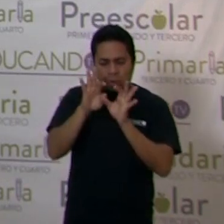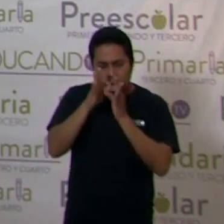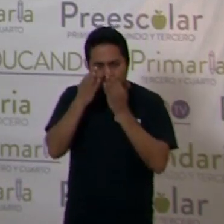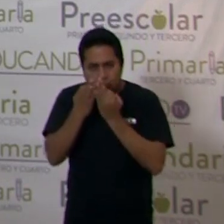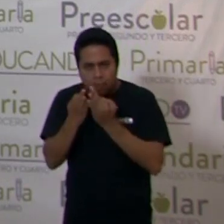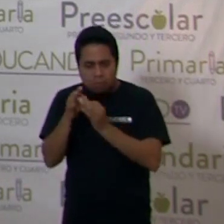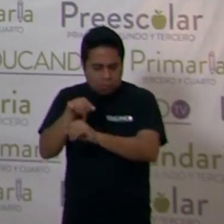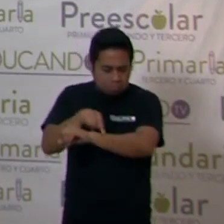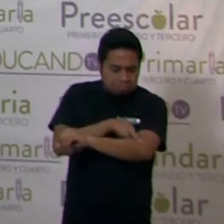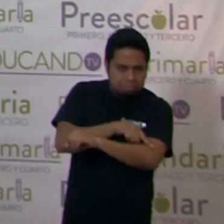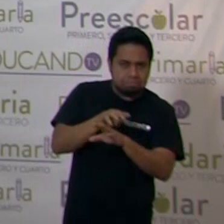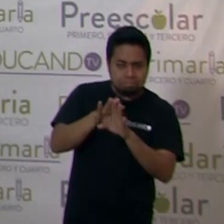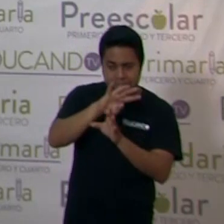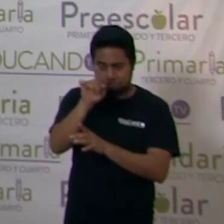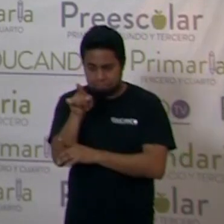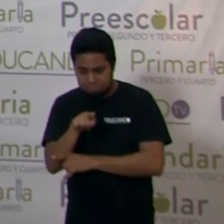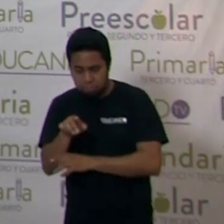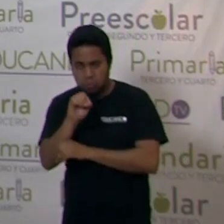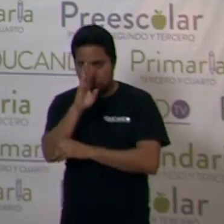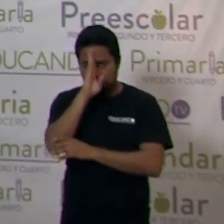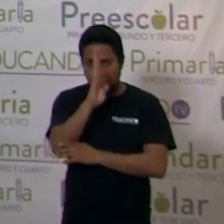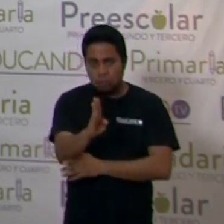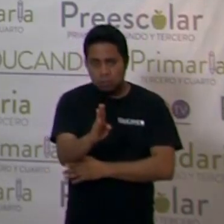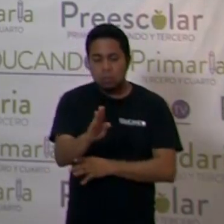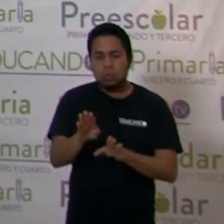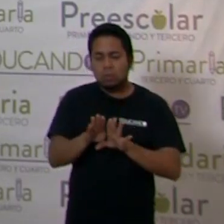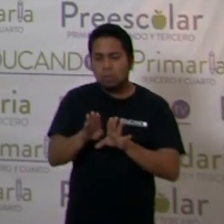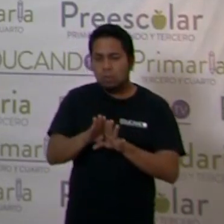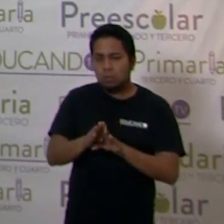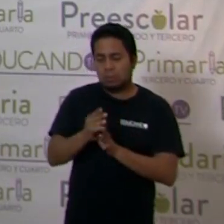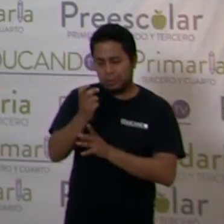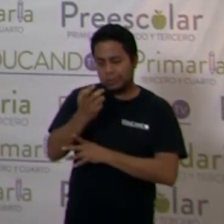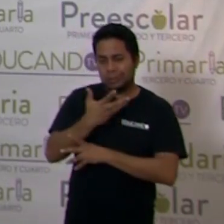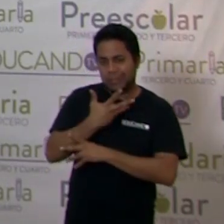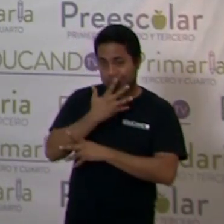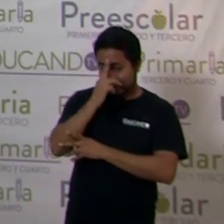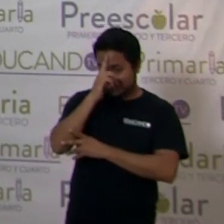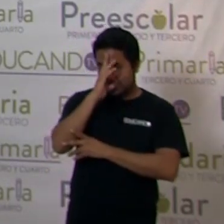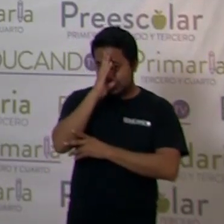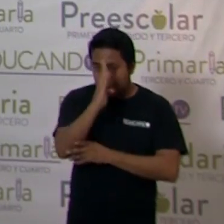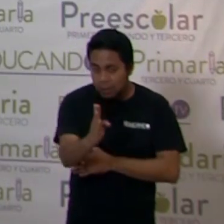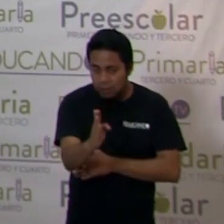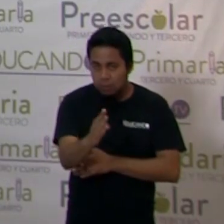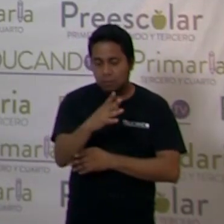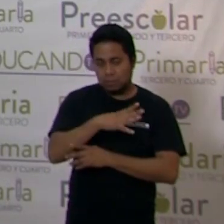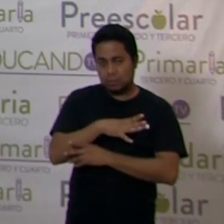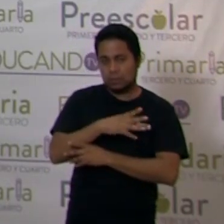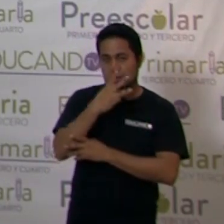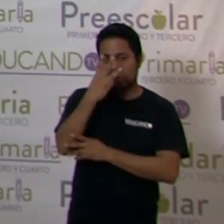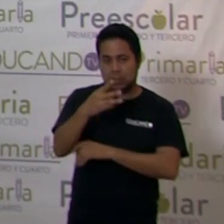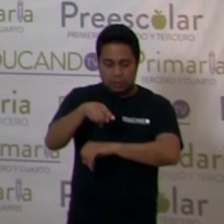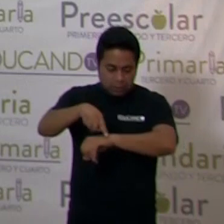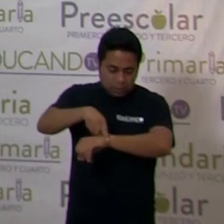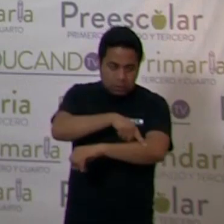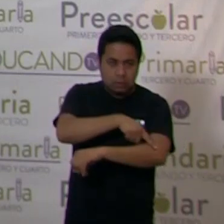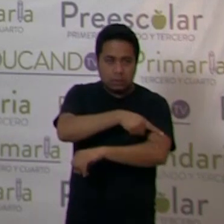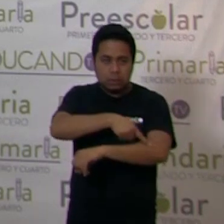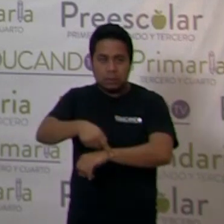lados aquí si ya son rectos tiene tres lados